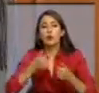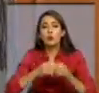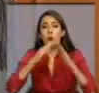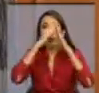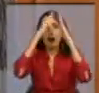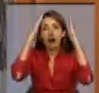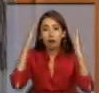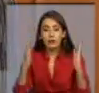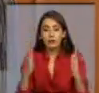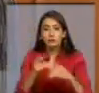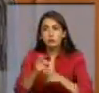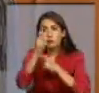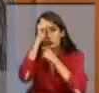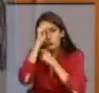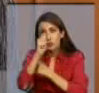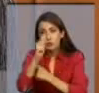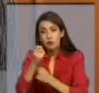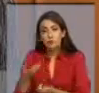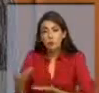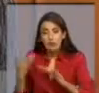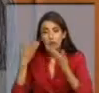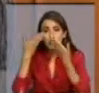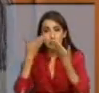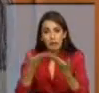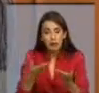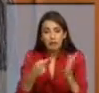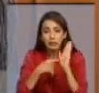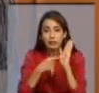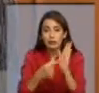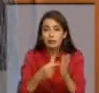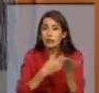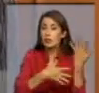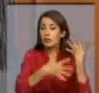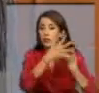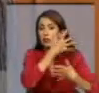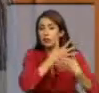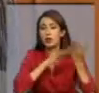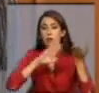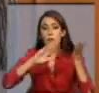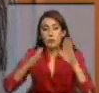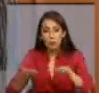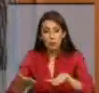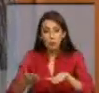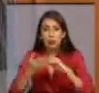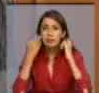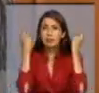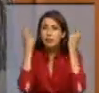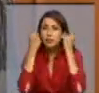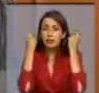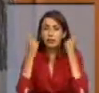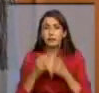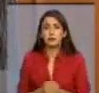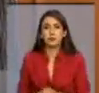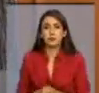ofrendas, una representación de la visión mexicana sobre la muerte llena de alegoría y de significados. En esta